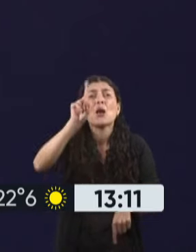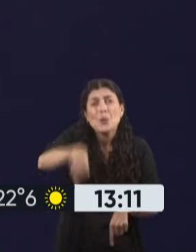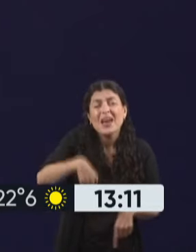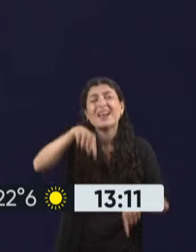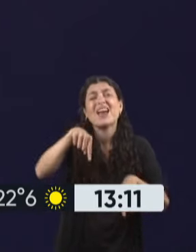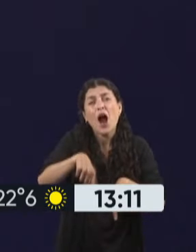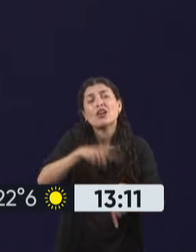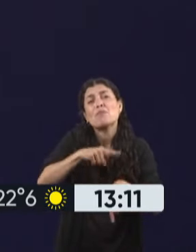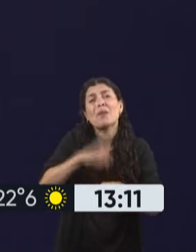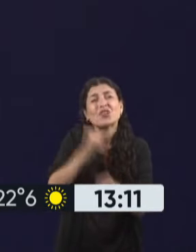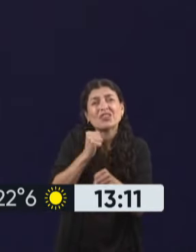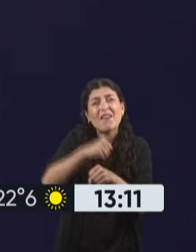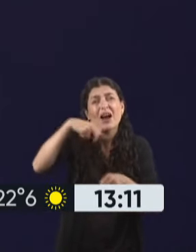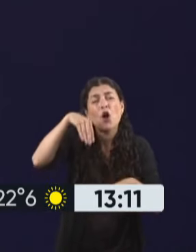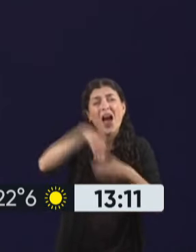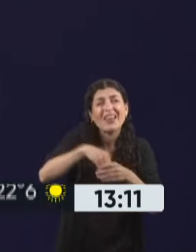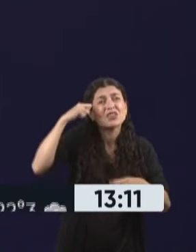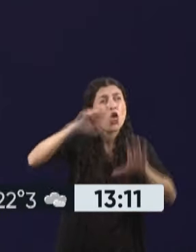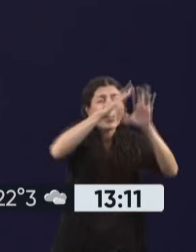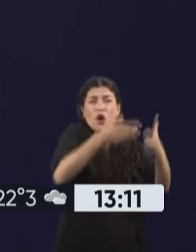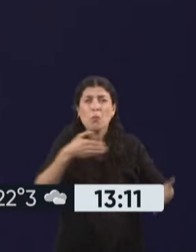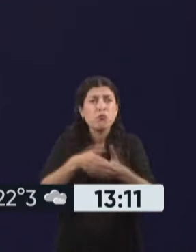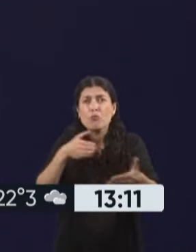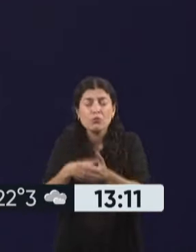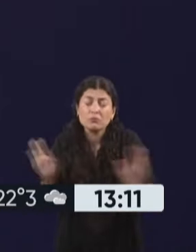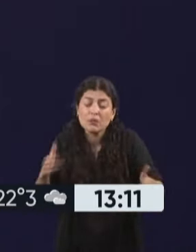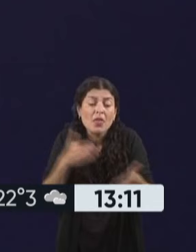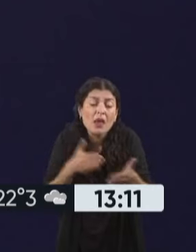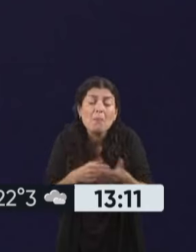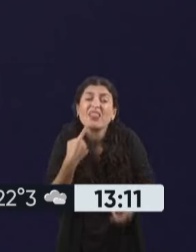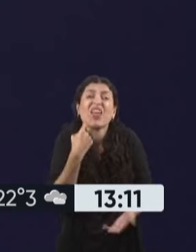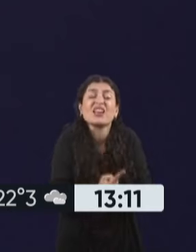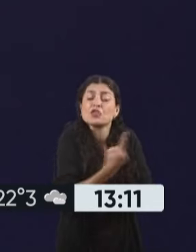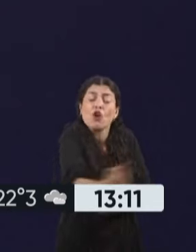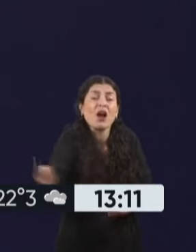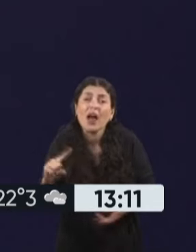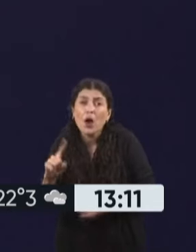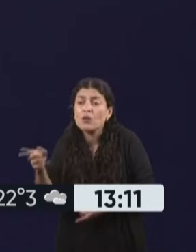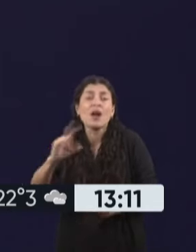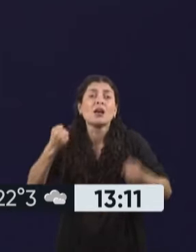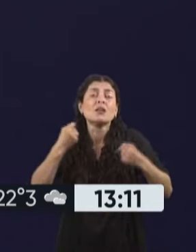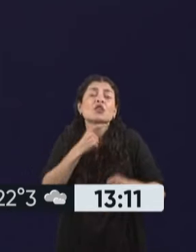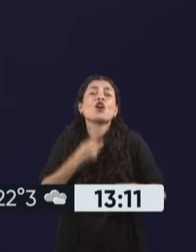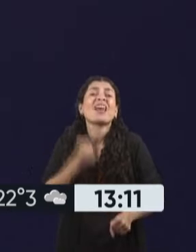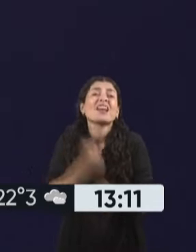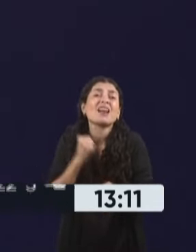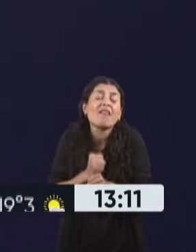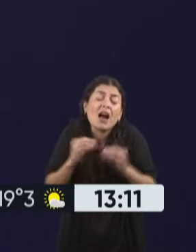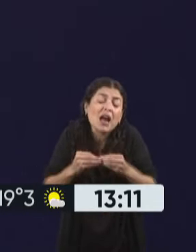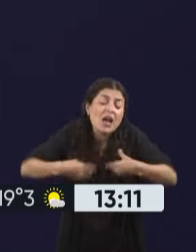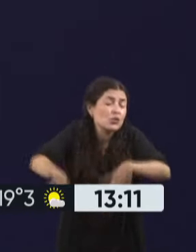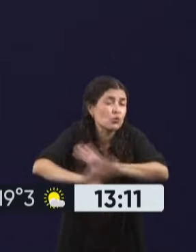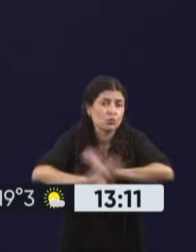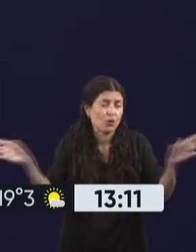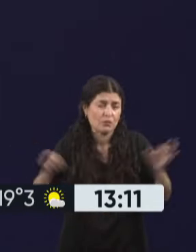cuestiones, allá ellos y la historia los juzgará a uno por uno. Nosotros no nos podemos meter en eso. Cada uno tiene la